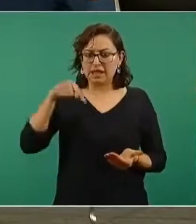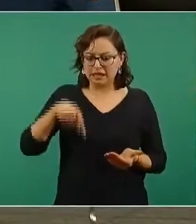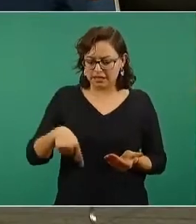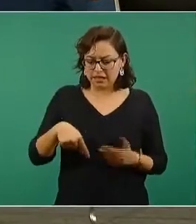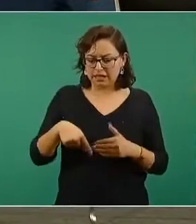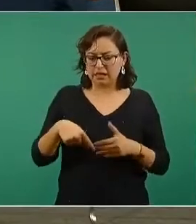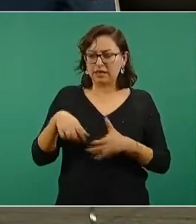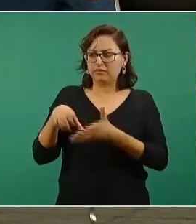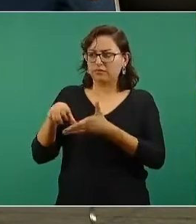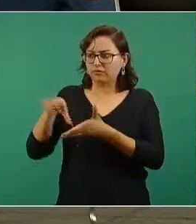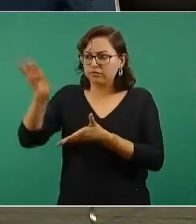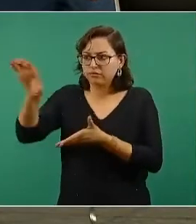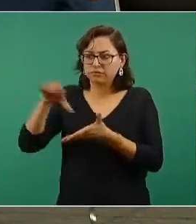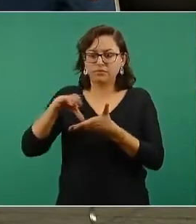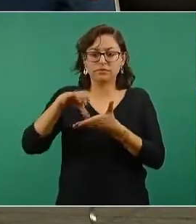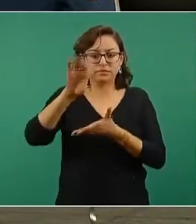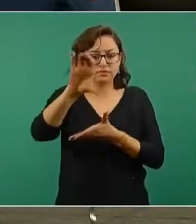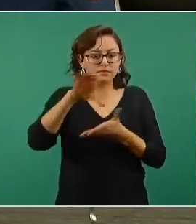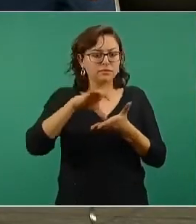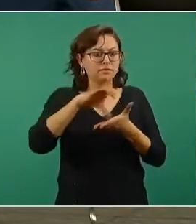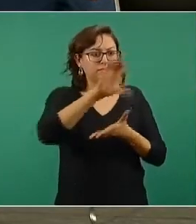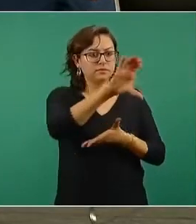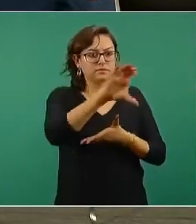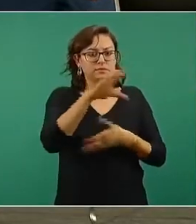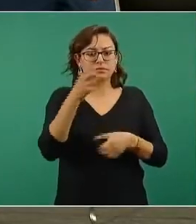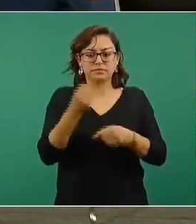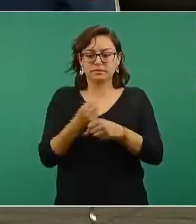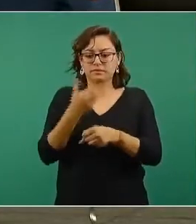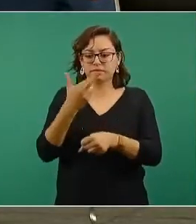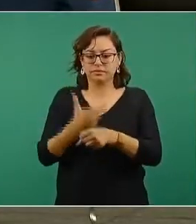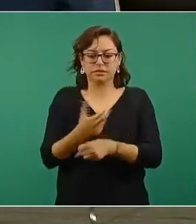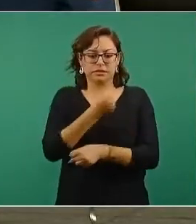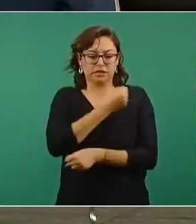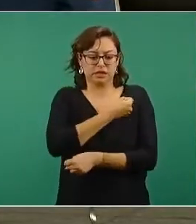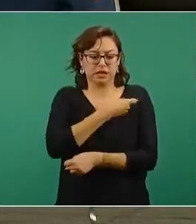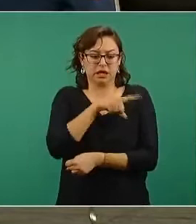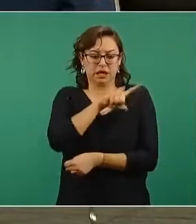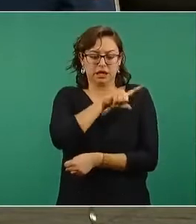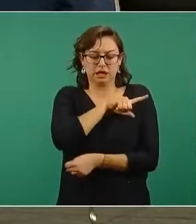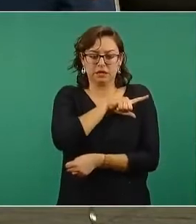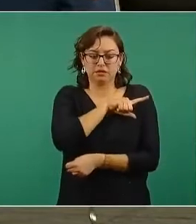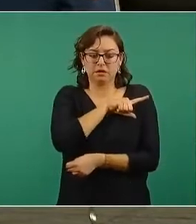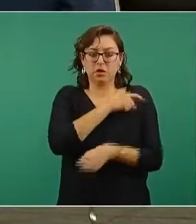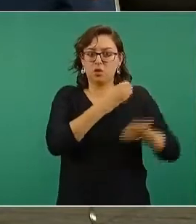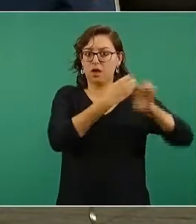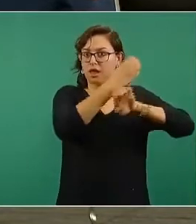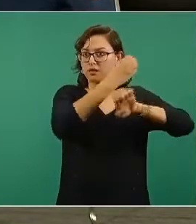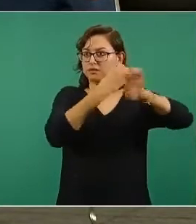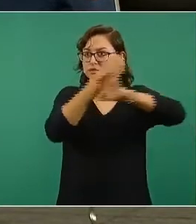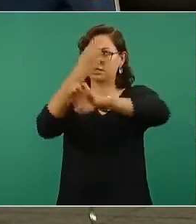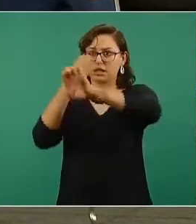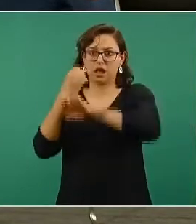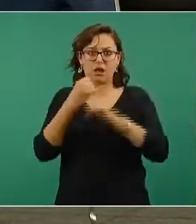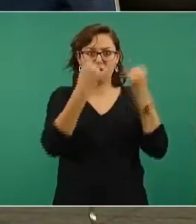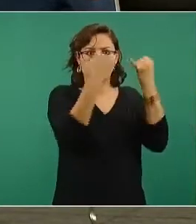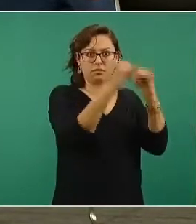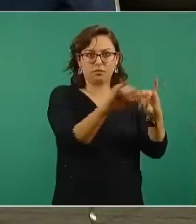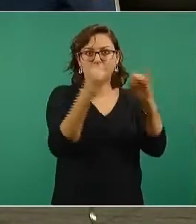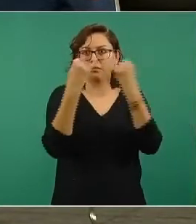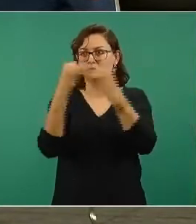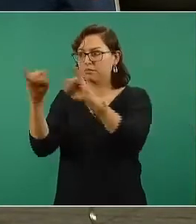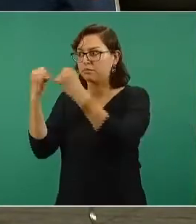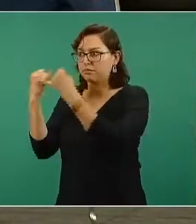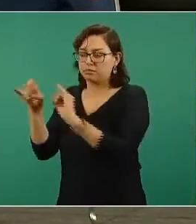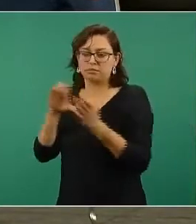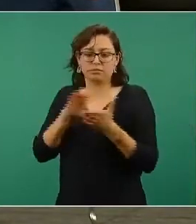local es responsable de diseñar su estrategia de vacunación y no seguir un plan